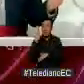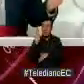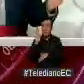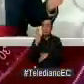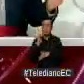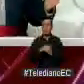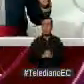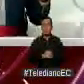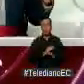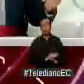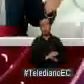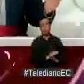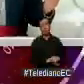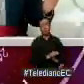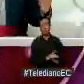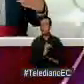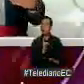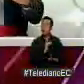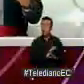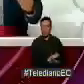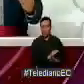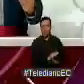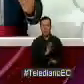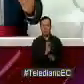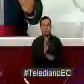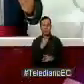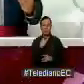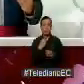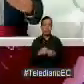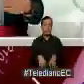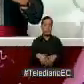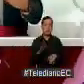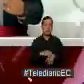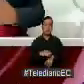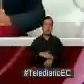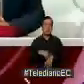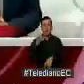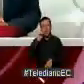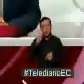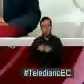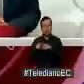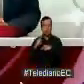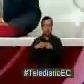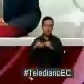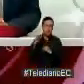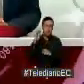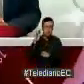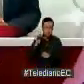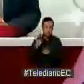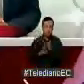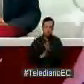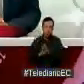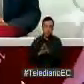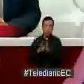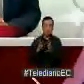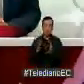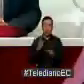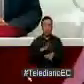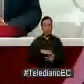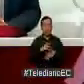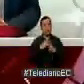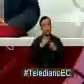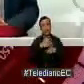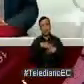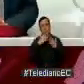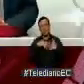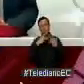oponerse por oponerse y dejarle al país sin una puerta de futuro para poder tener ese crecimiento sostenible al que me